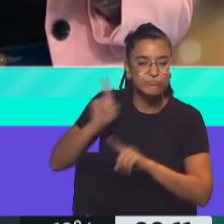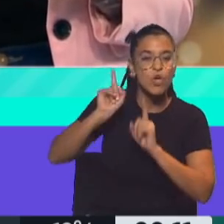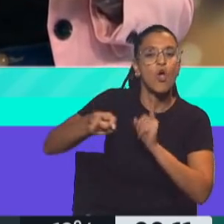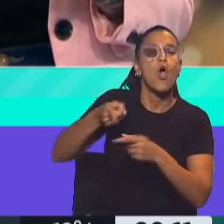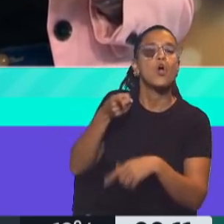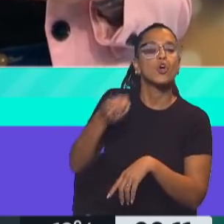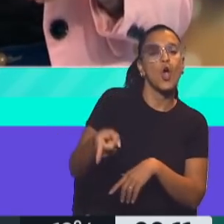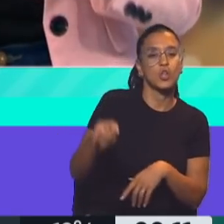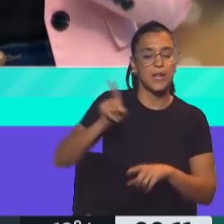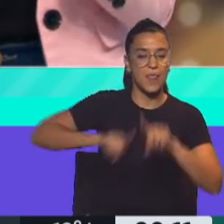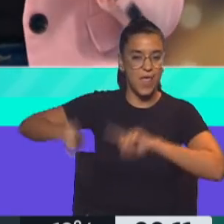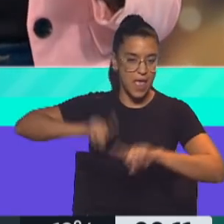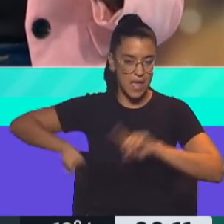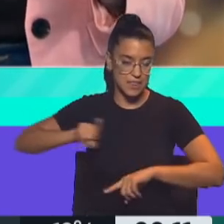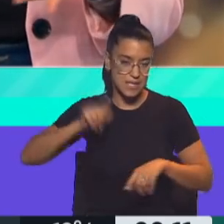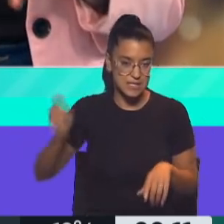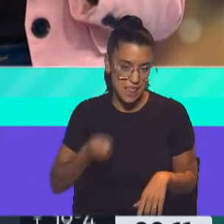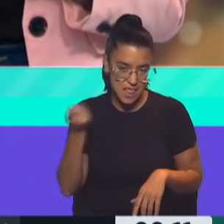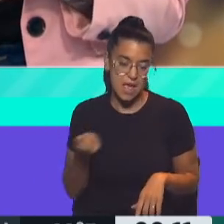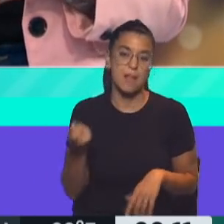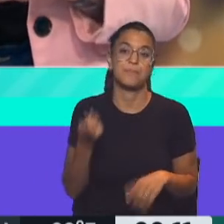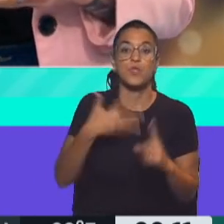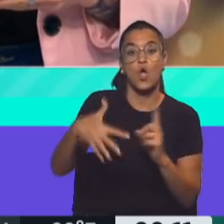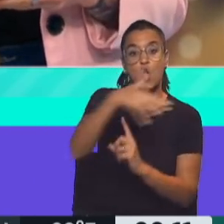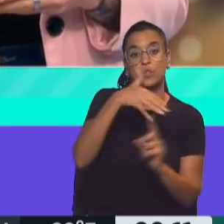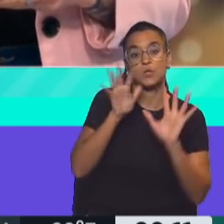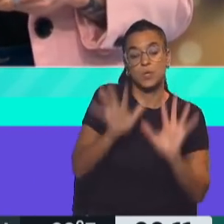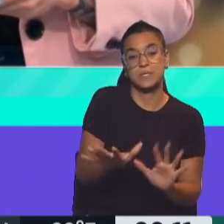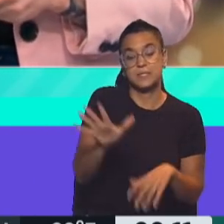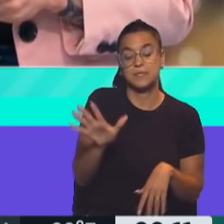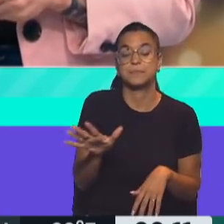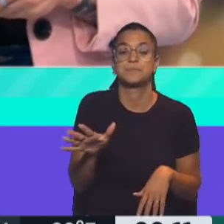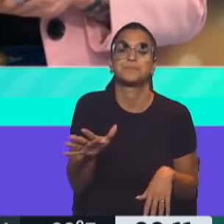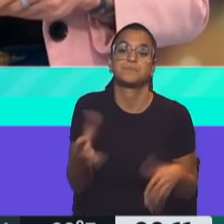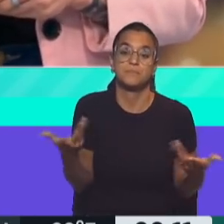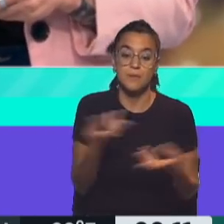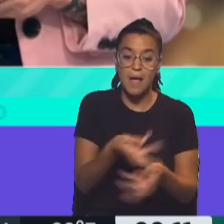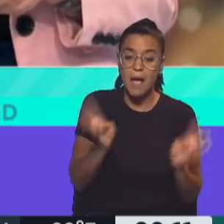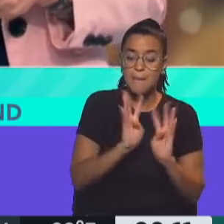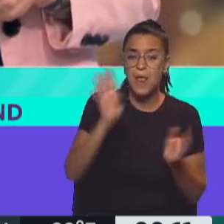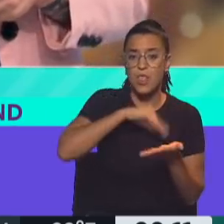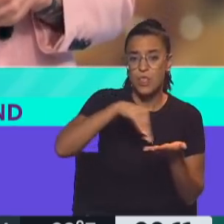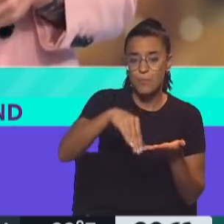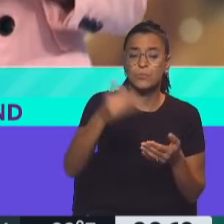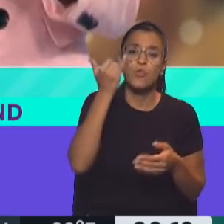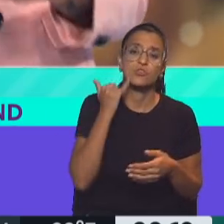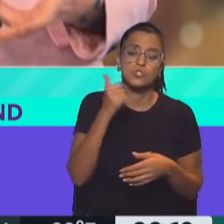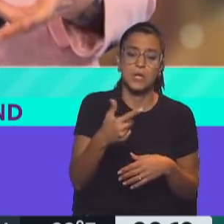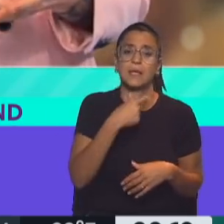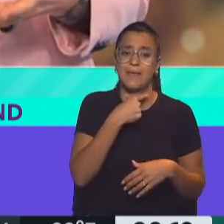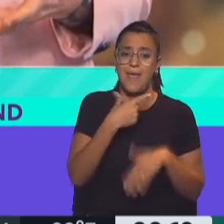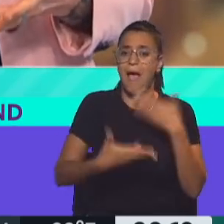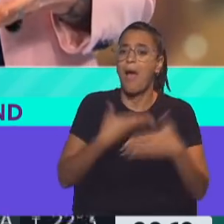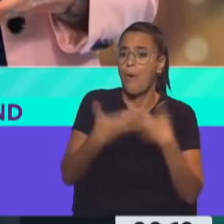dirigentes sindicales en este contexto el oficialismo en la cámara de diputados ya pretende avanzar